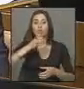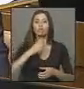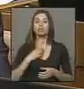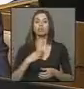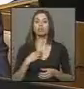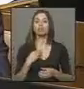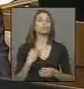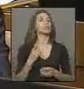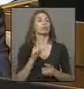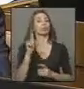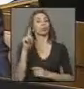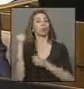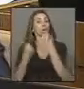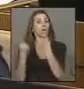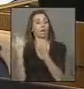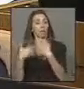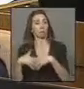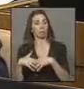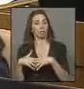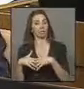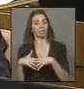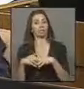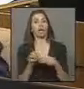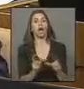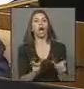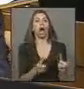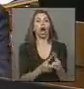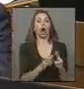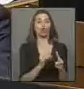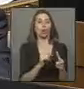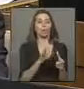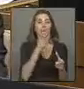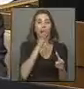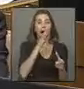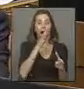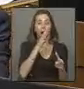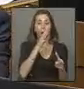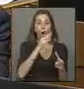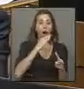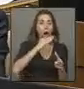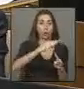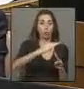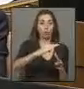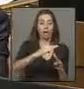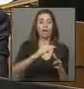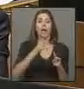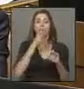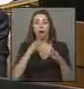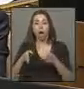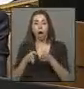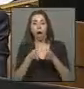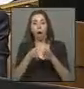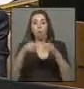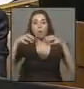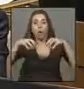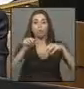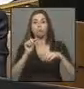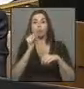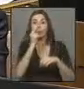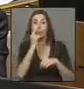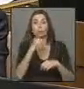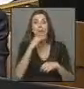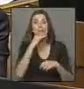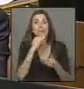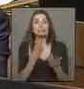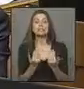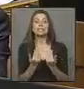supeditado a ninguna empresa que a través de un comité de agua potable rural, hoy día ese sistema está absolutamente colapsado y hace imperiosa la